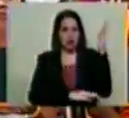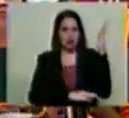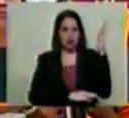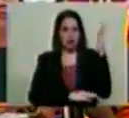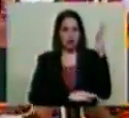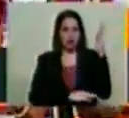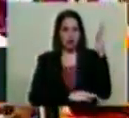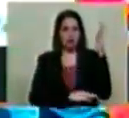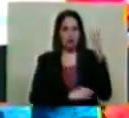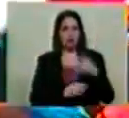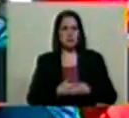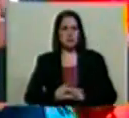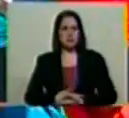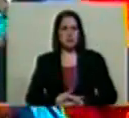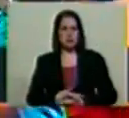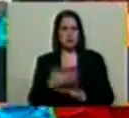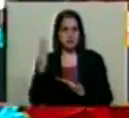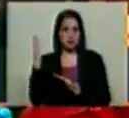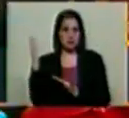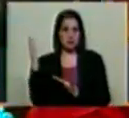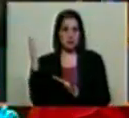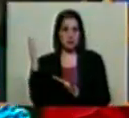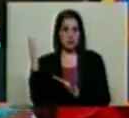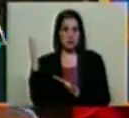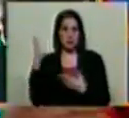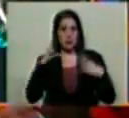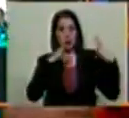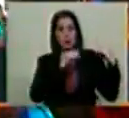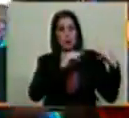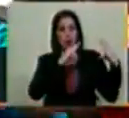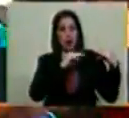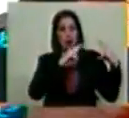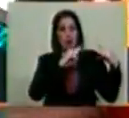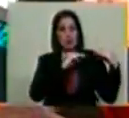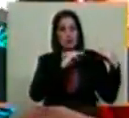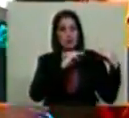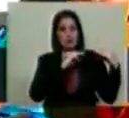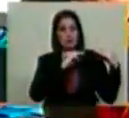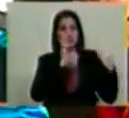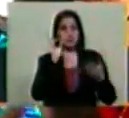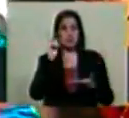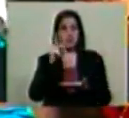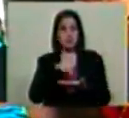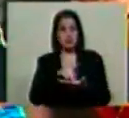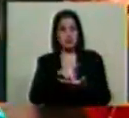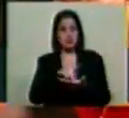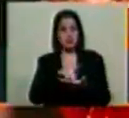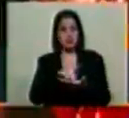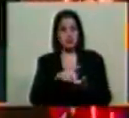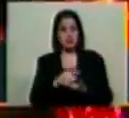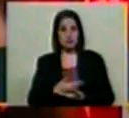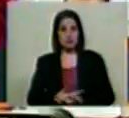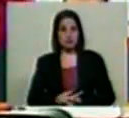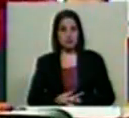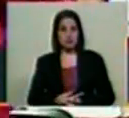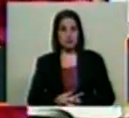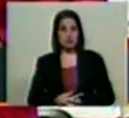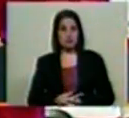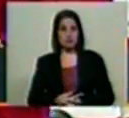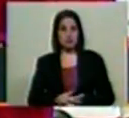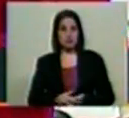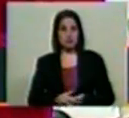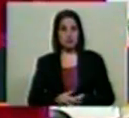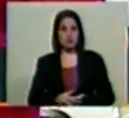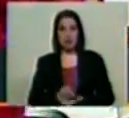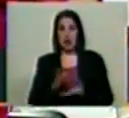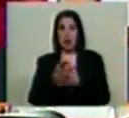Carmen Teresa, la esperanza, llegó la esperanza, compañera